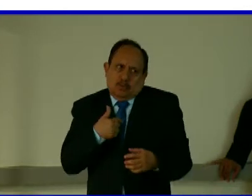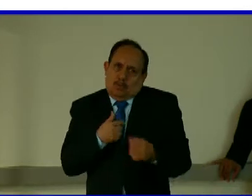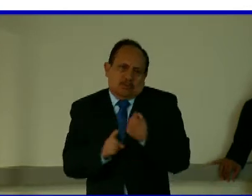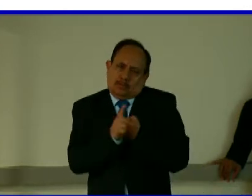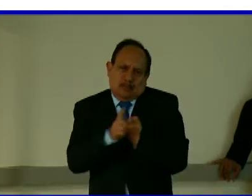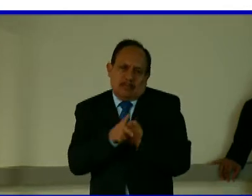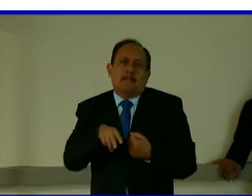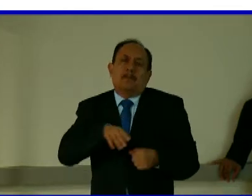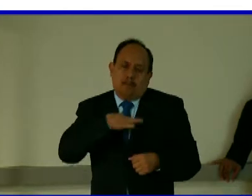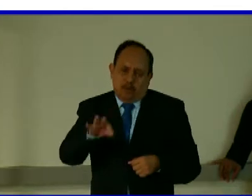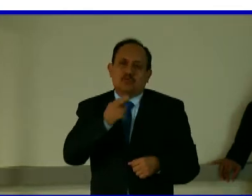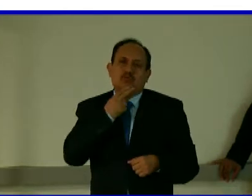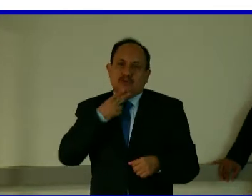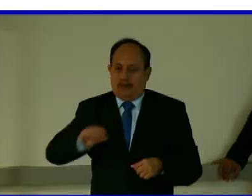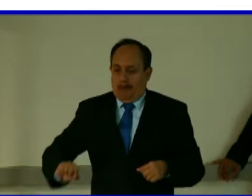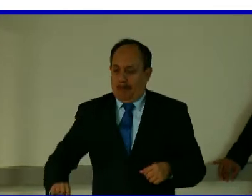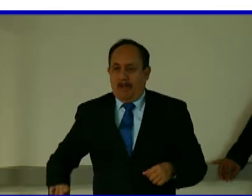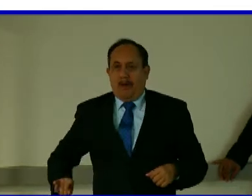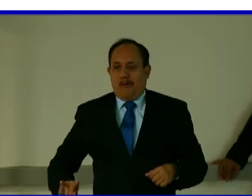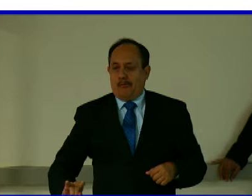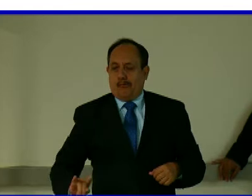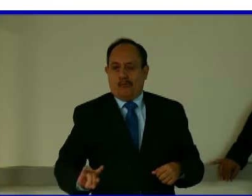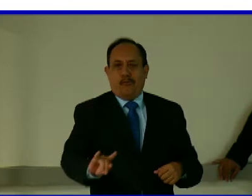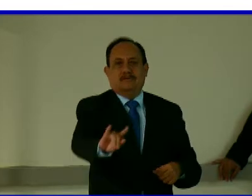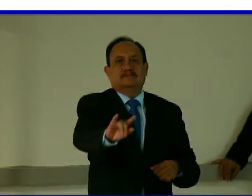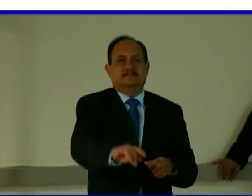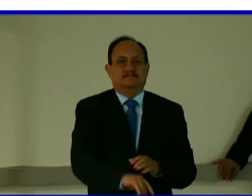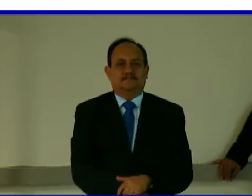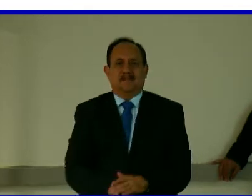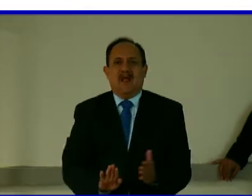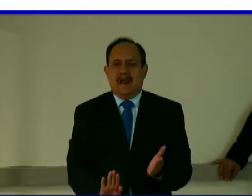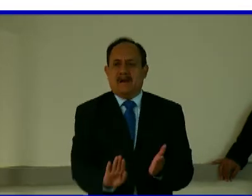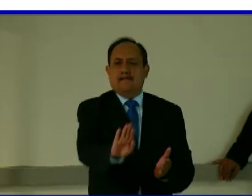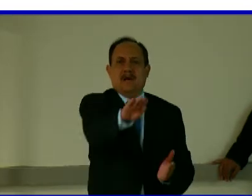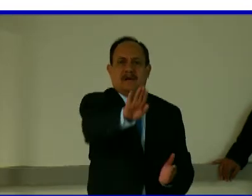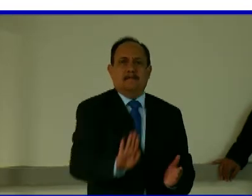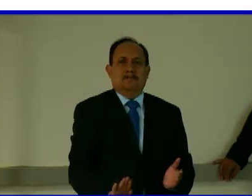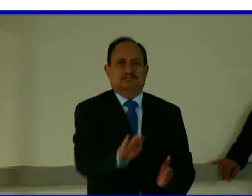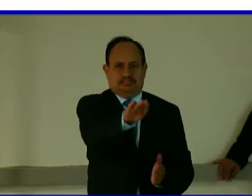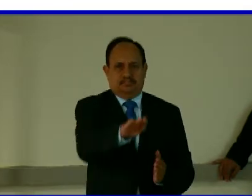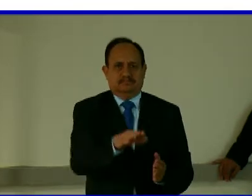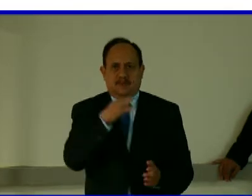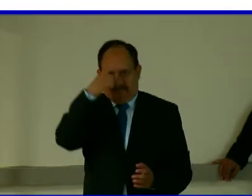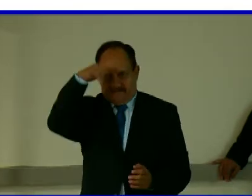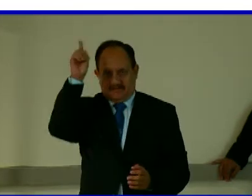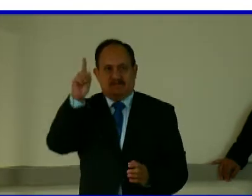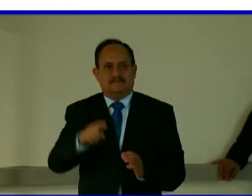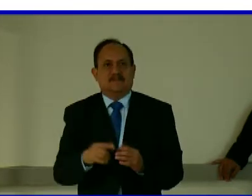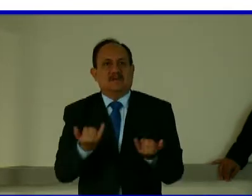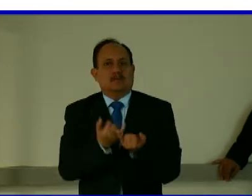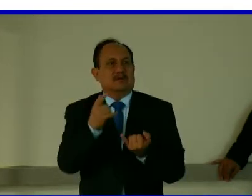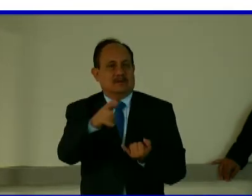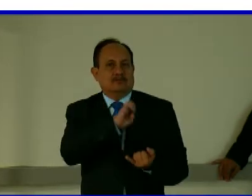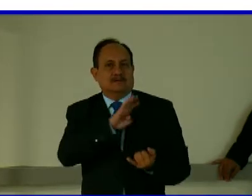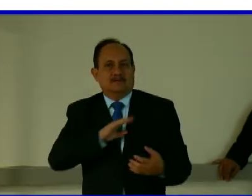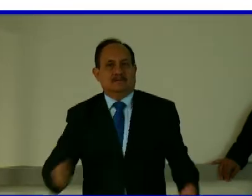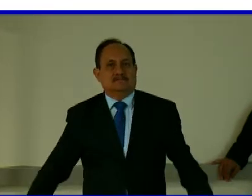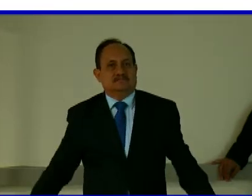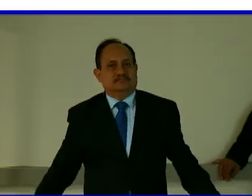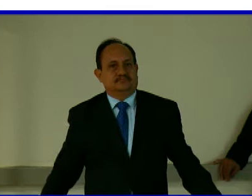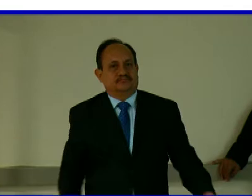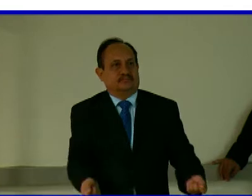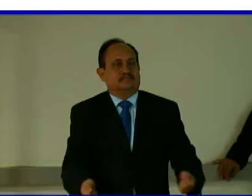usar. Lo que pasa es que los impedimentos de aprendizaje, los trastornos de aprendizaje son impedimentos